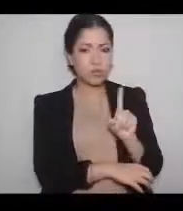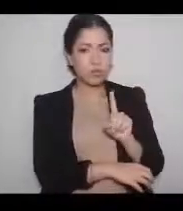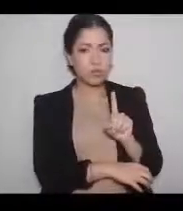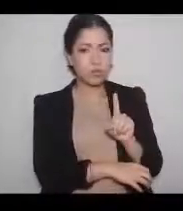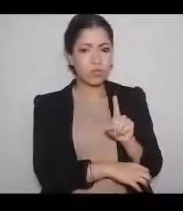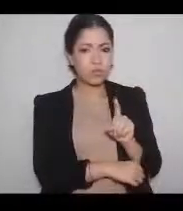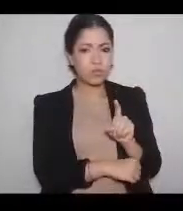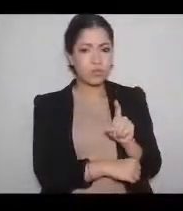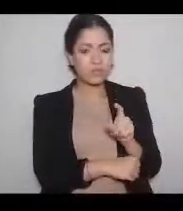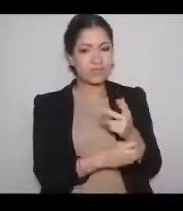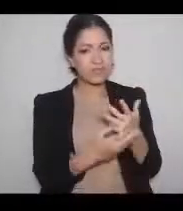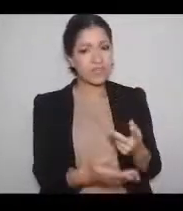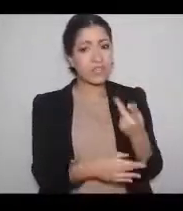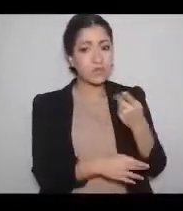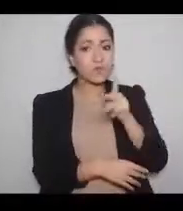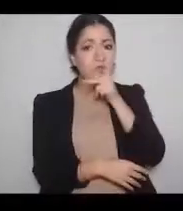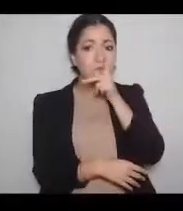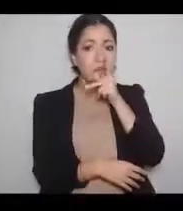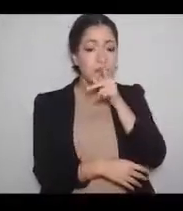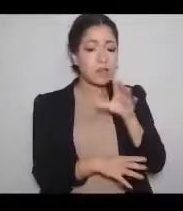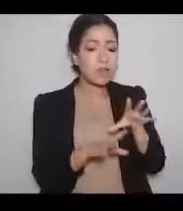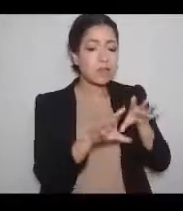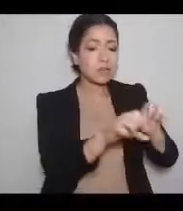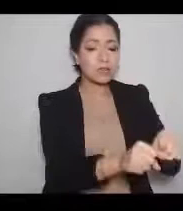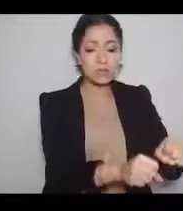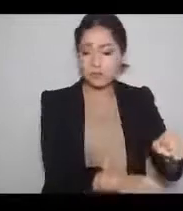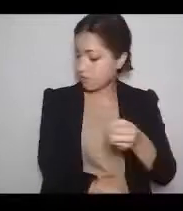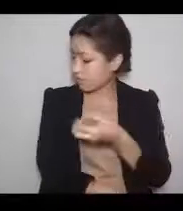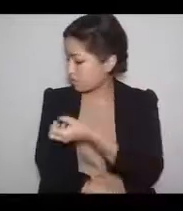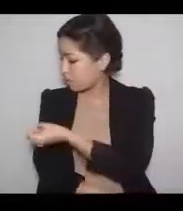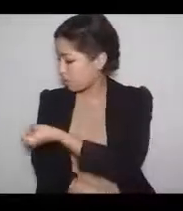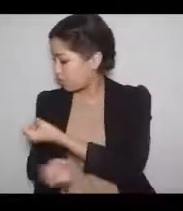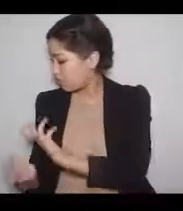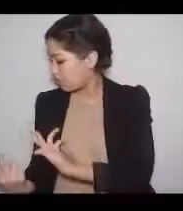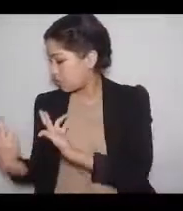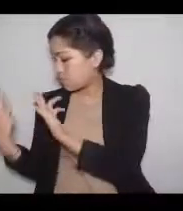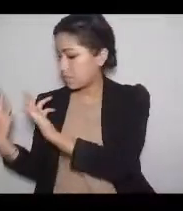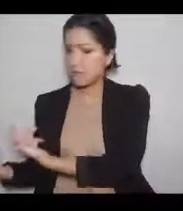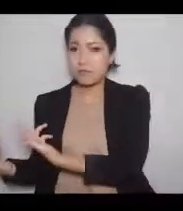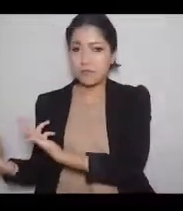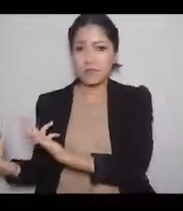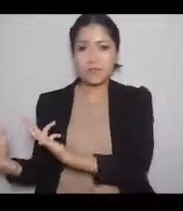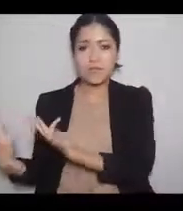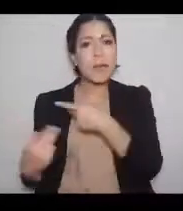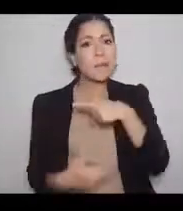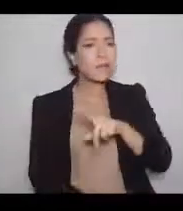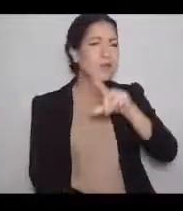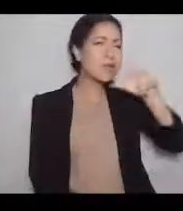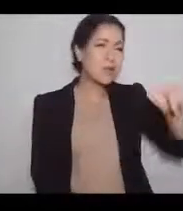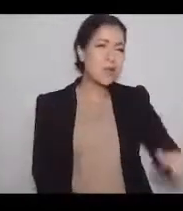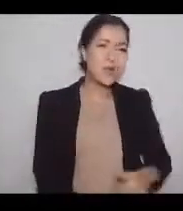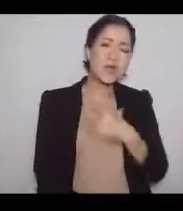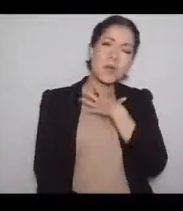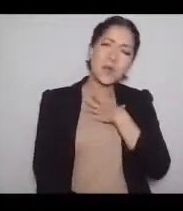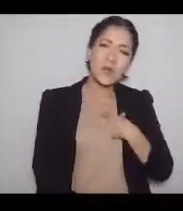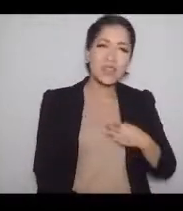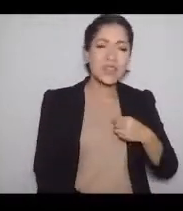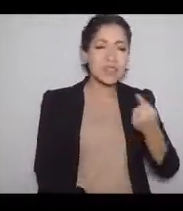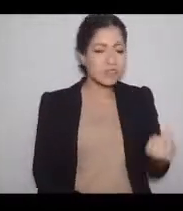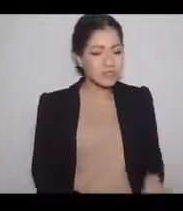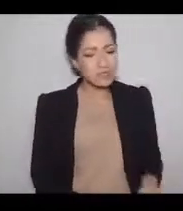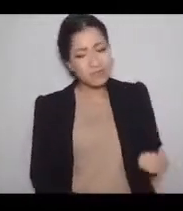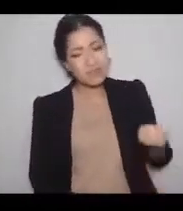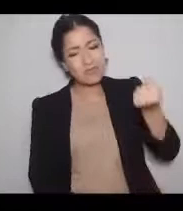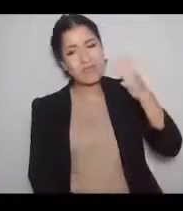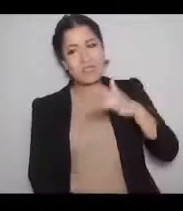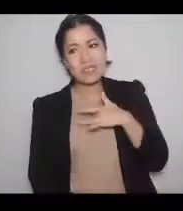das vergüenza y se psicoanalizan para descubrir que atrapaste la pelota en un estadio para lucirte y pedirle el teléfono a